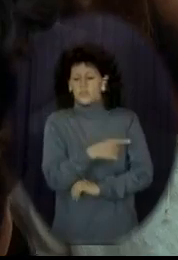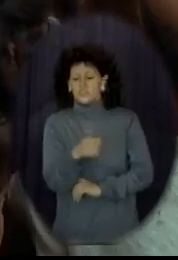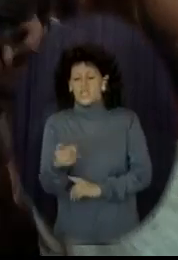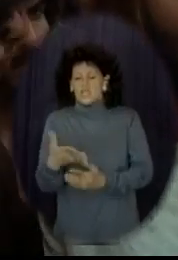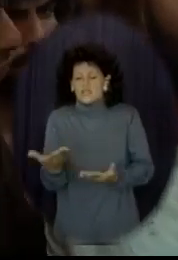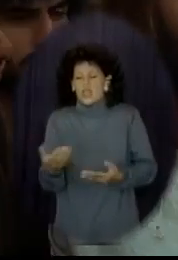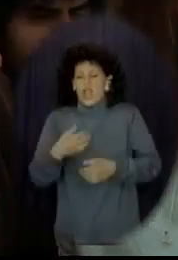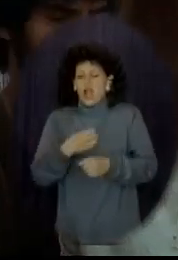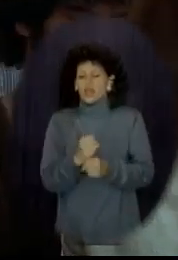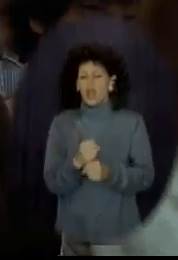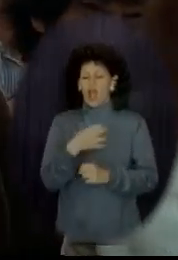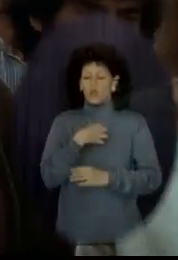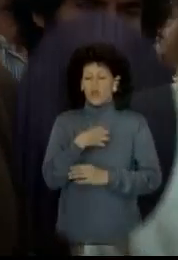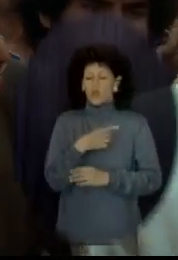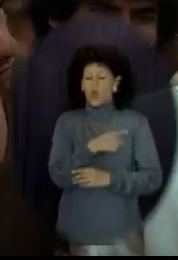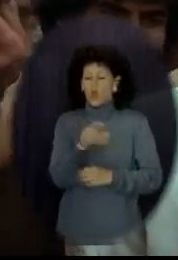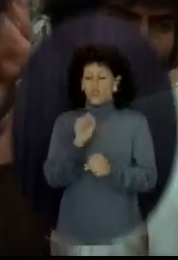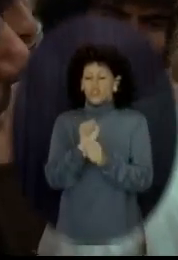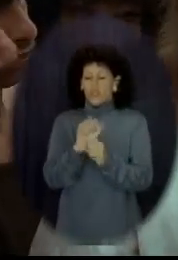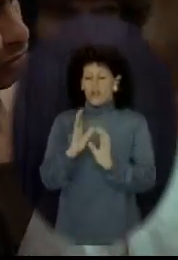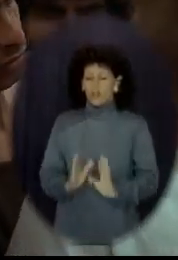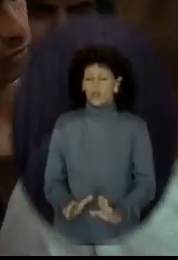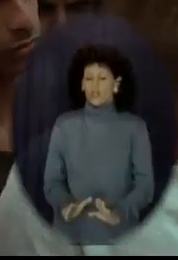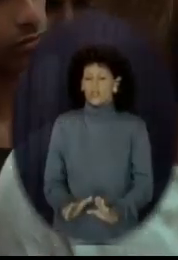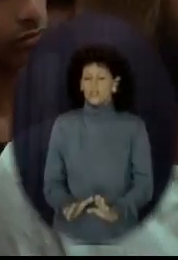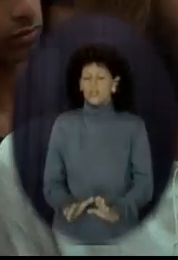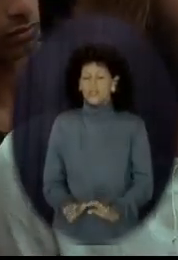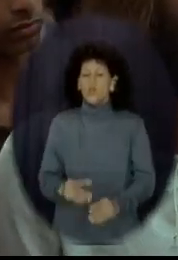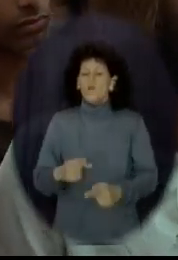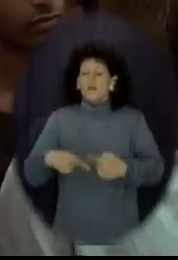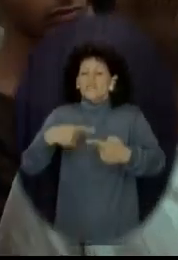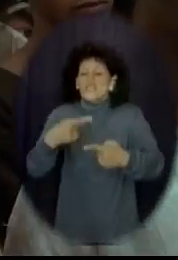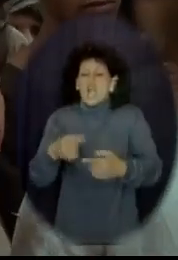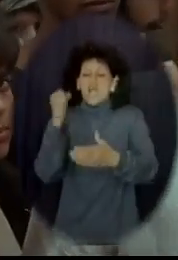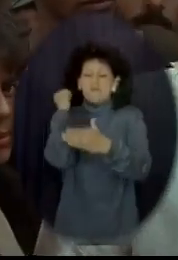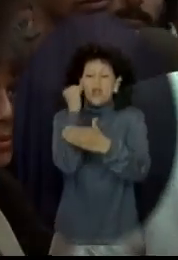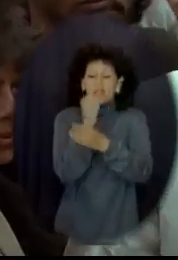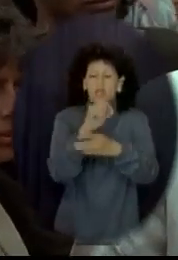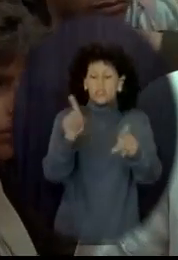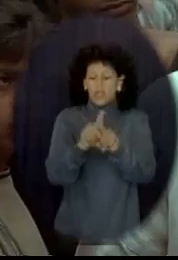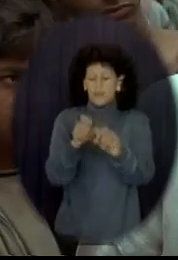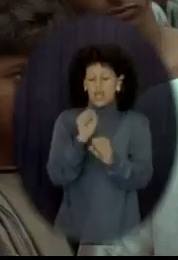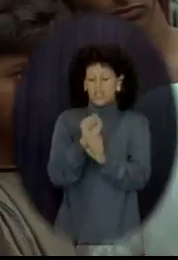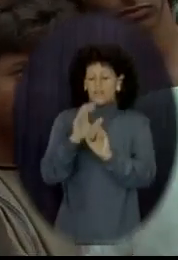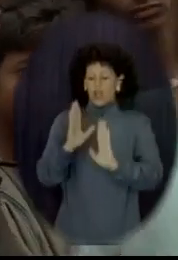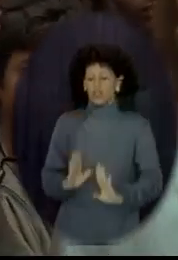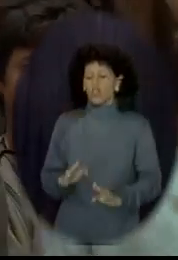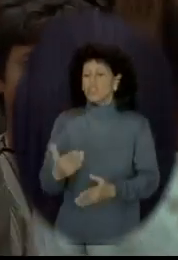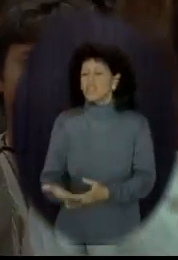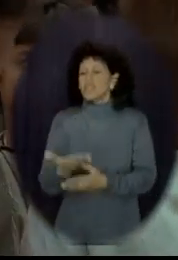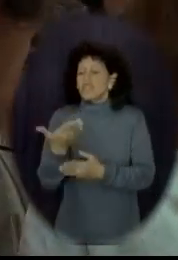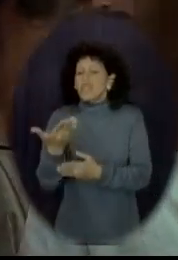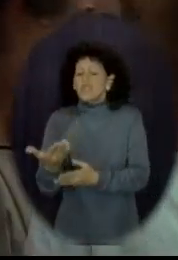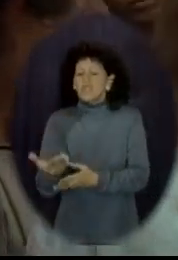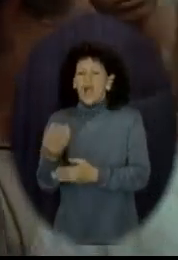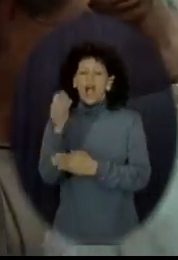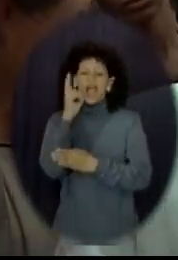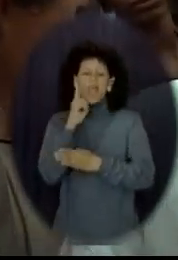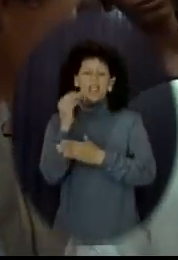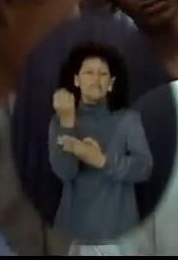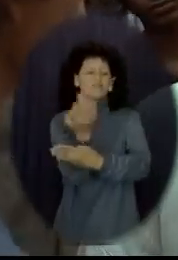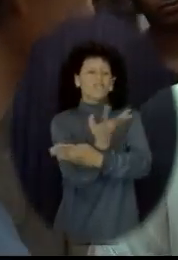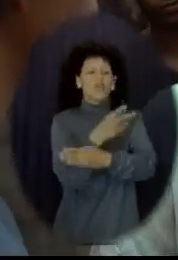¿Qué creen ustedes que hará el dueño del viñedo? Pues irá y matará a los labradores y dará el viñedo a